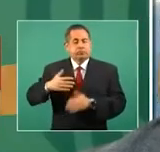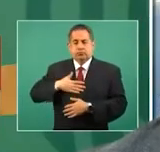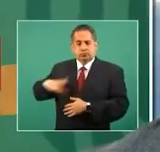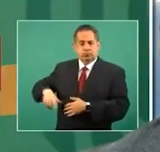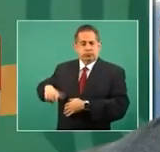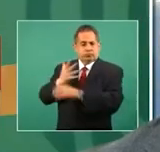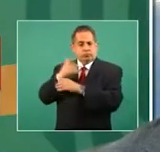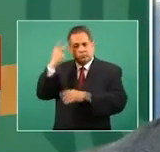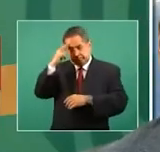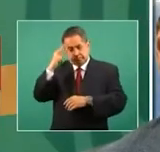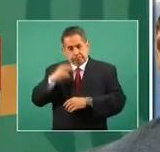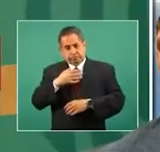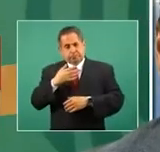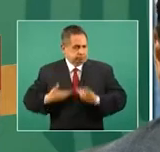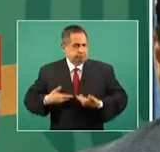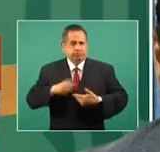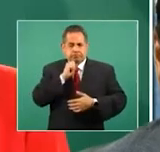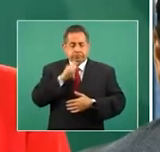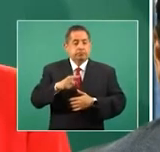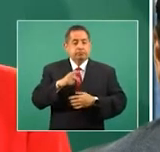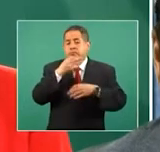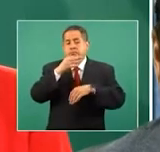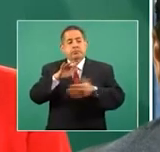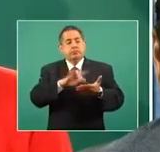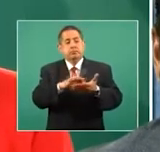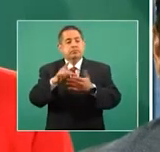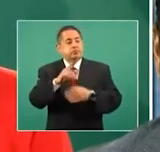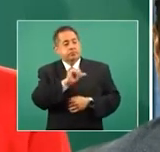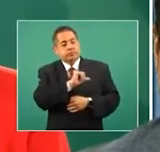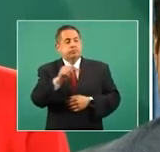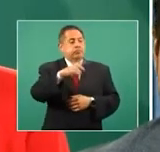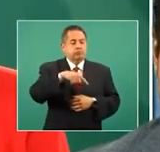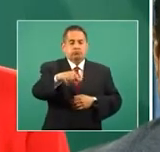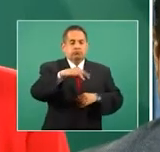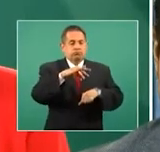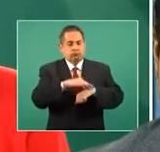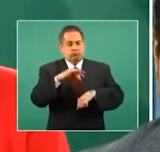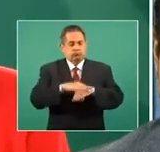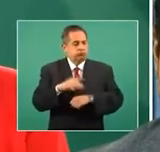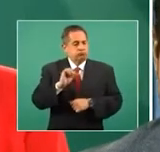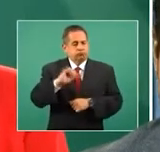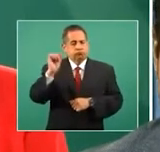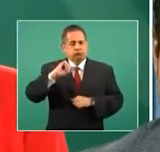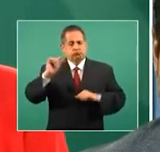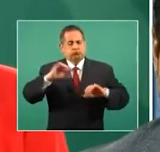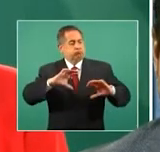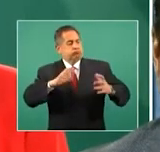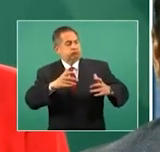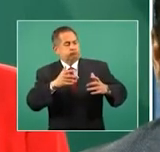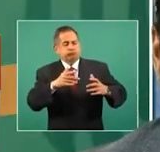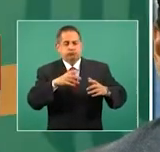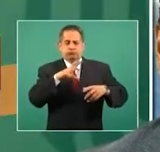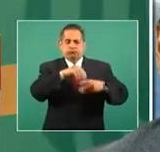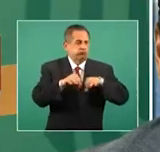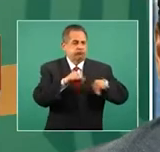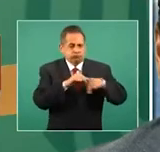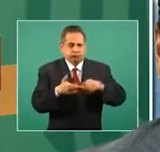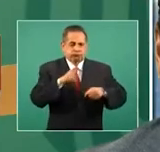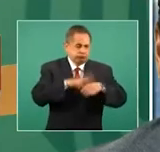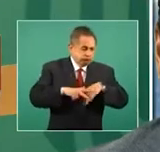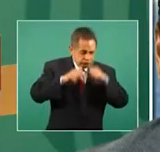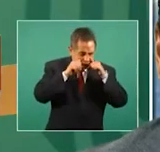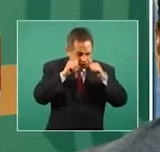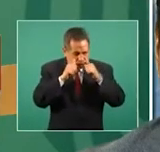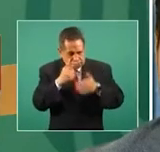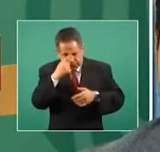edad, sea el turno para que el presidente reciba la vacuna. Sánchez Cordero dijo que el presidente está bien, fuerte y que